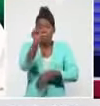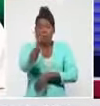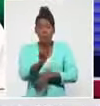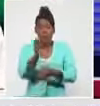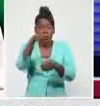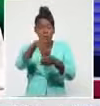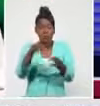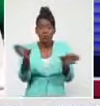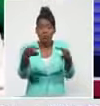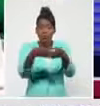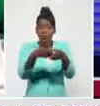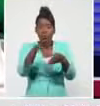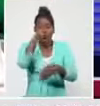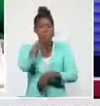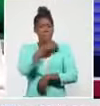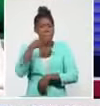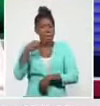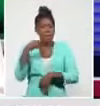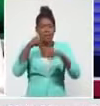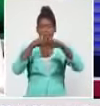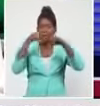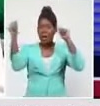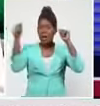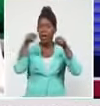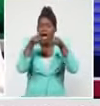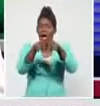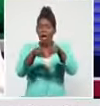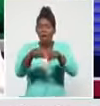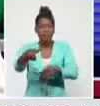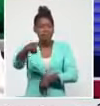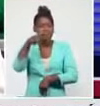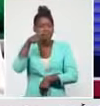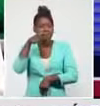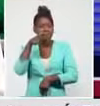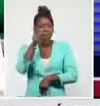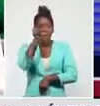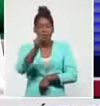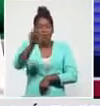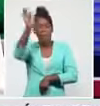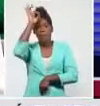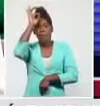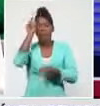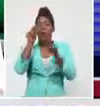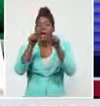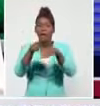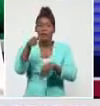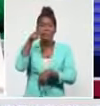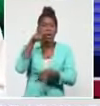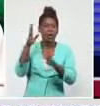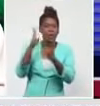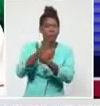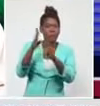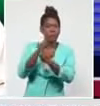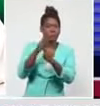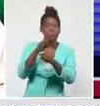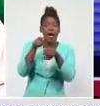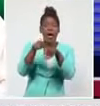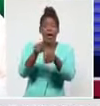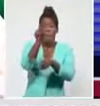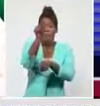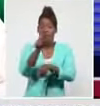personal médico, un personal de enfermería, un inspector sanitario, que también vela